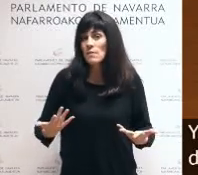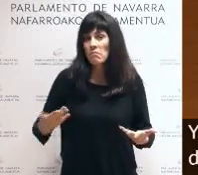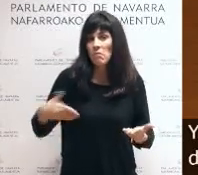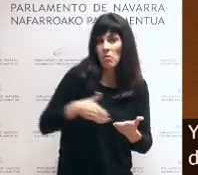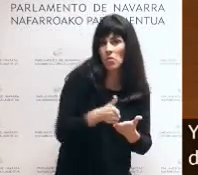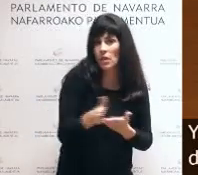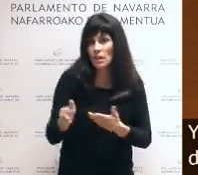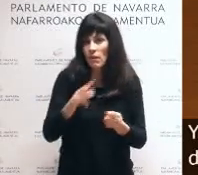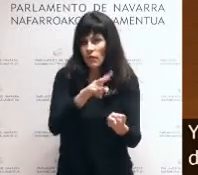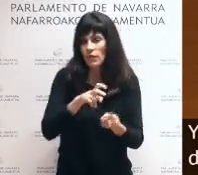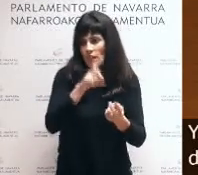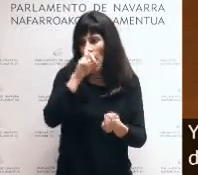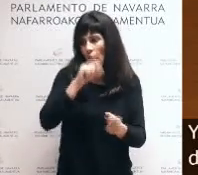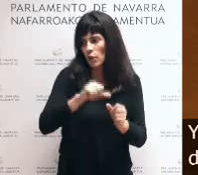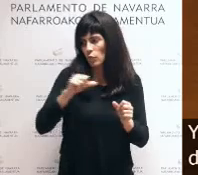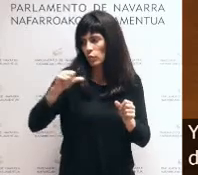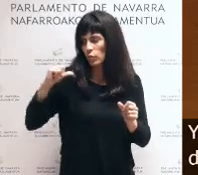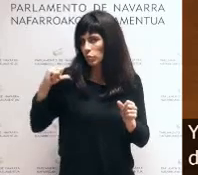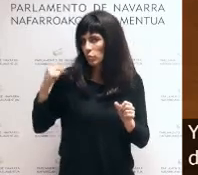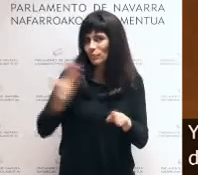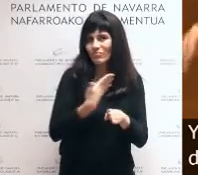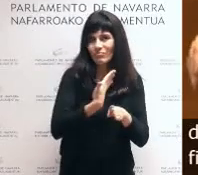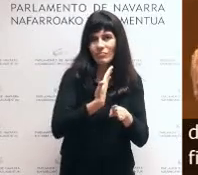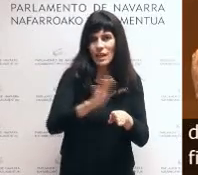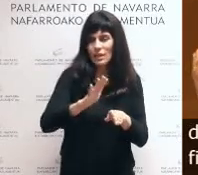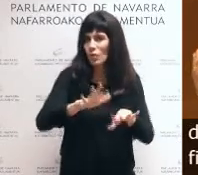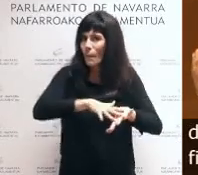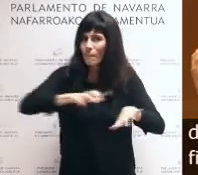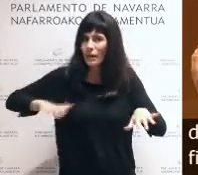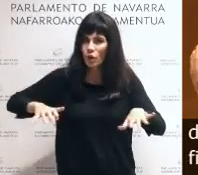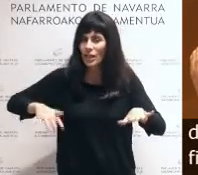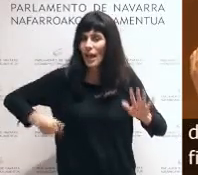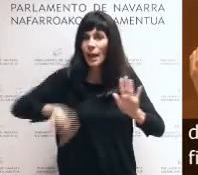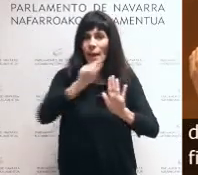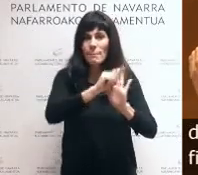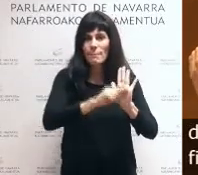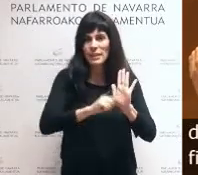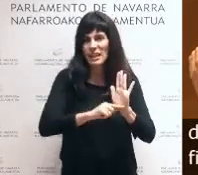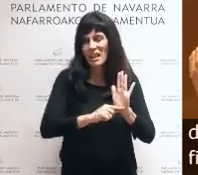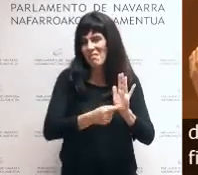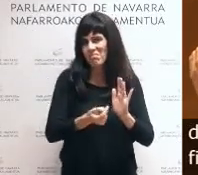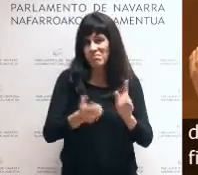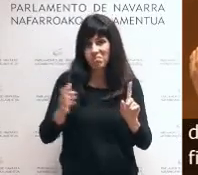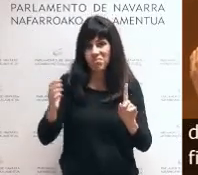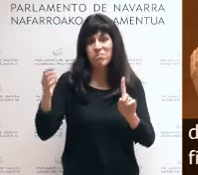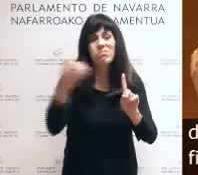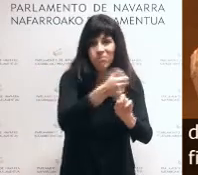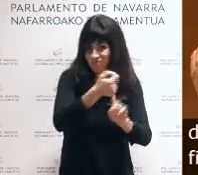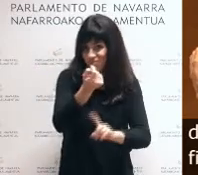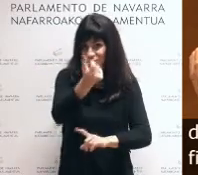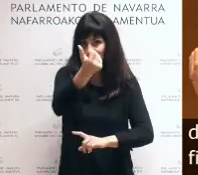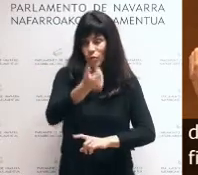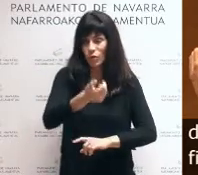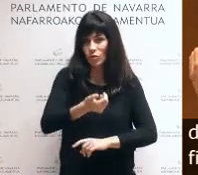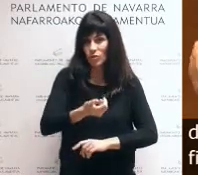estos años atrás. El resto son, en su mayoría, medidas de escaso alcance, que en la medida en que no